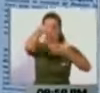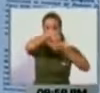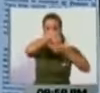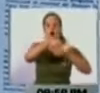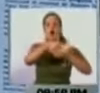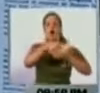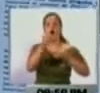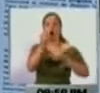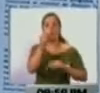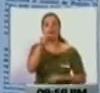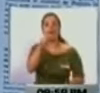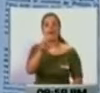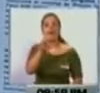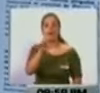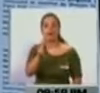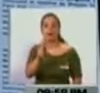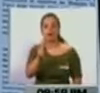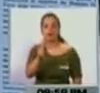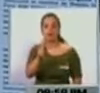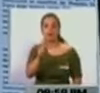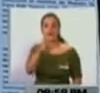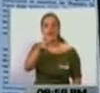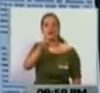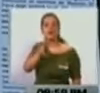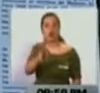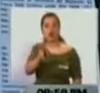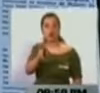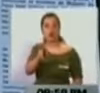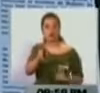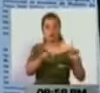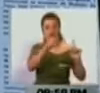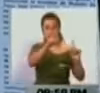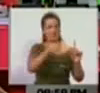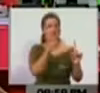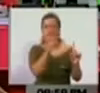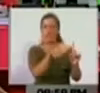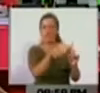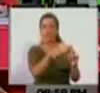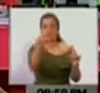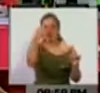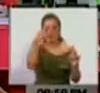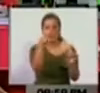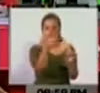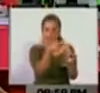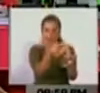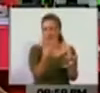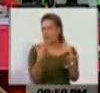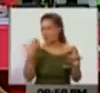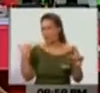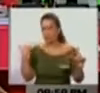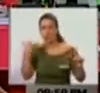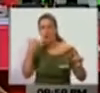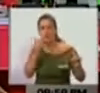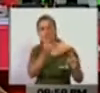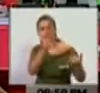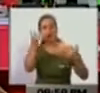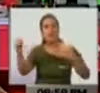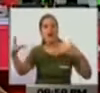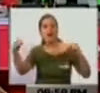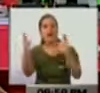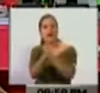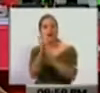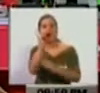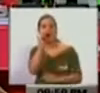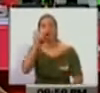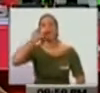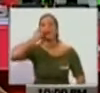¿Saben quién es Héctor Cedillo? El mismo que salió en estos días hablando con Carlos Ortega. El mismo que es amigo,